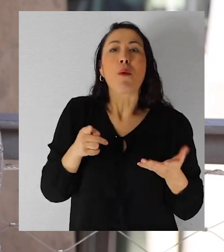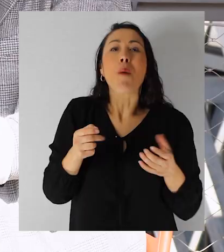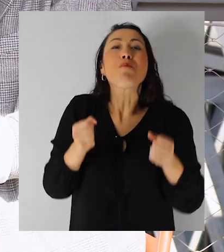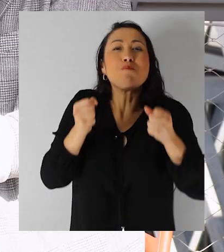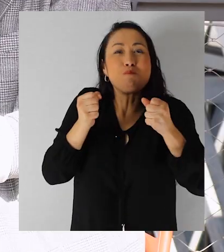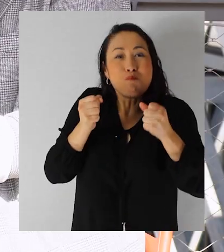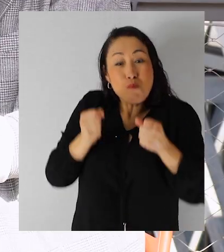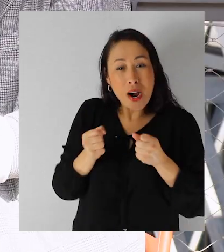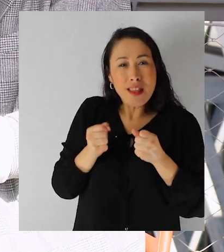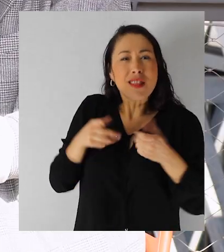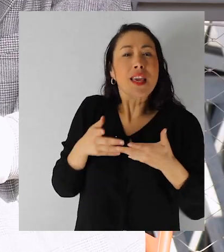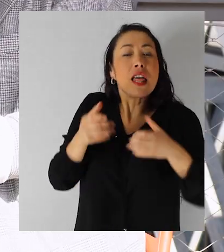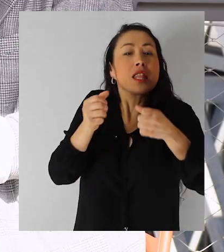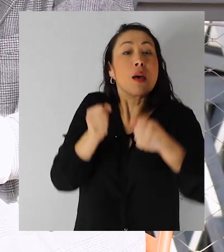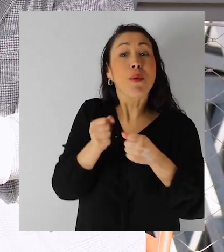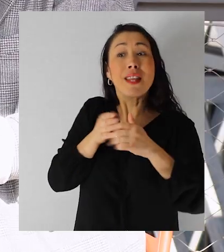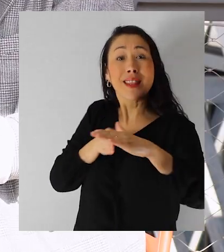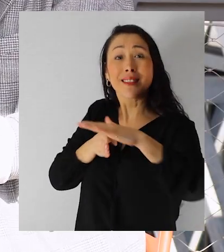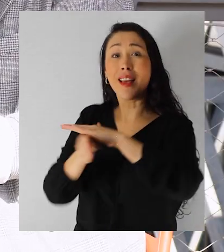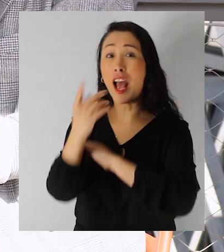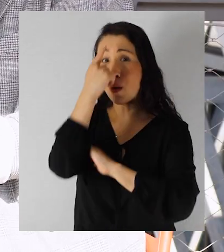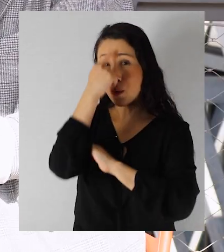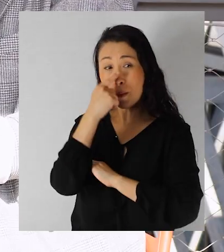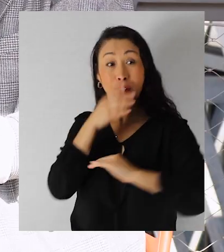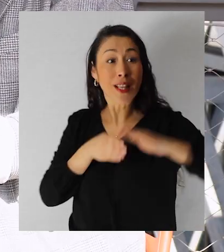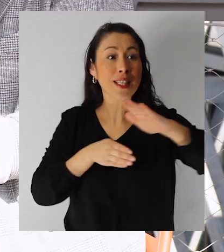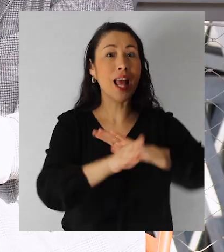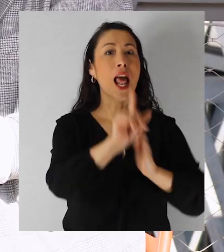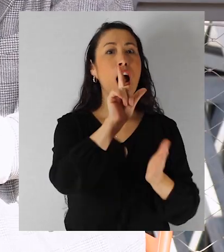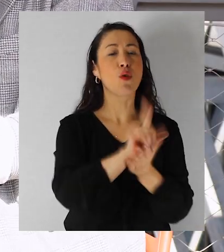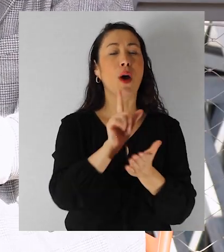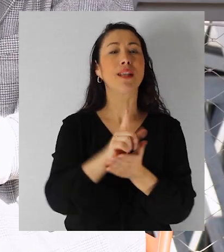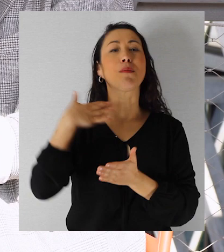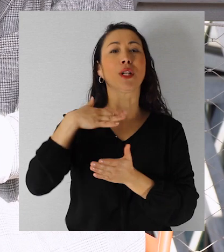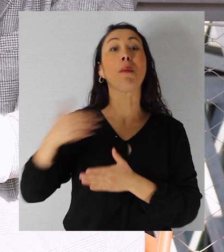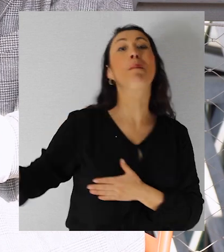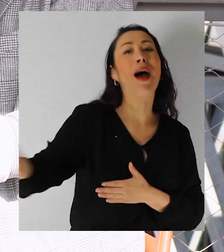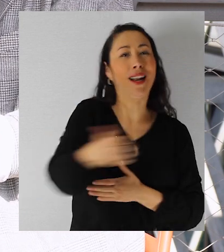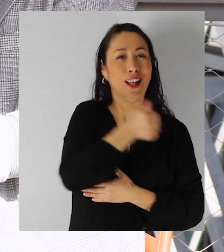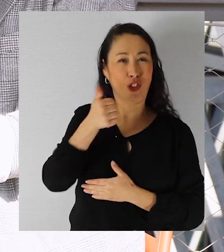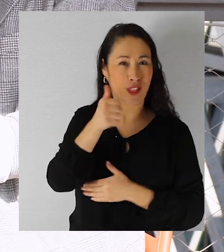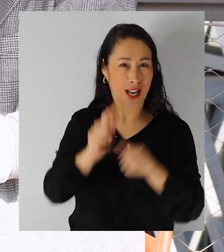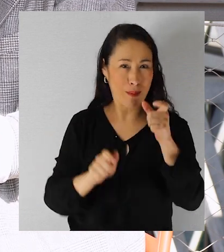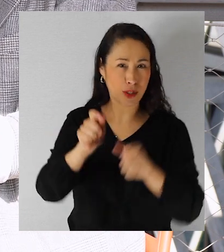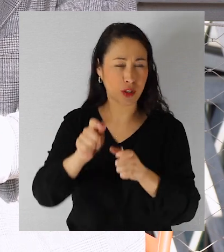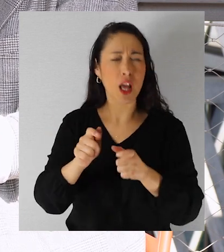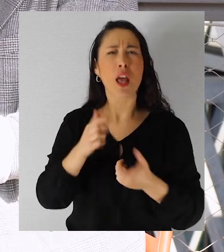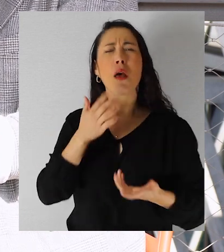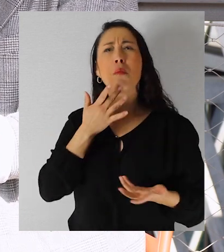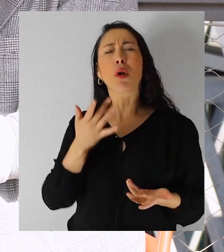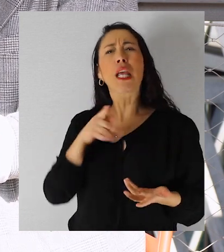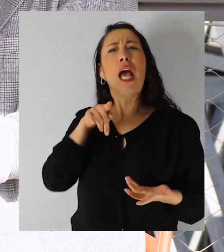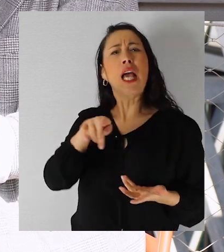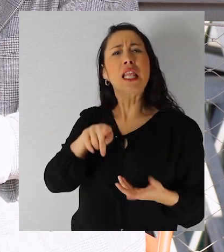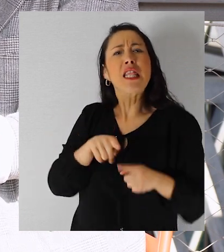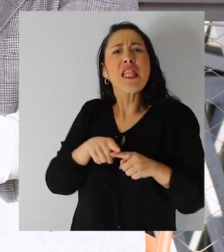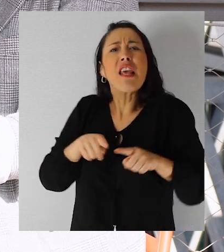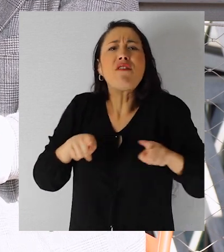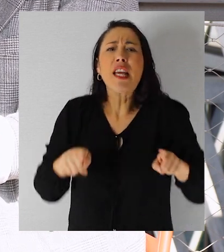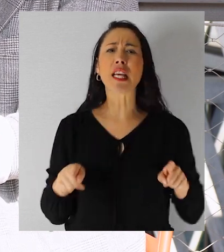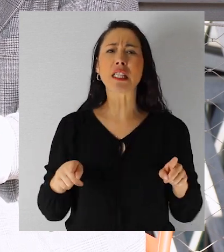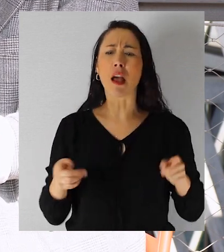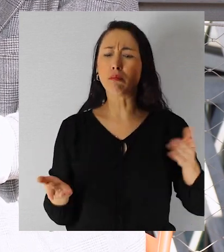posible habla sobre el acceso a los monumentos y a lugares que sean importantes para todos. ¿Y por qué podríamos hacer ahí una